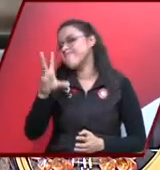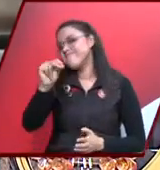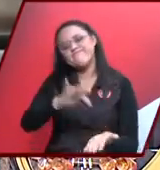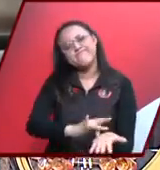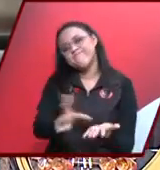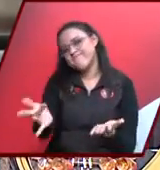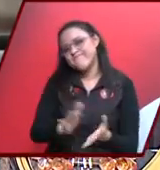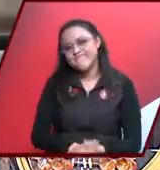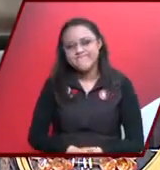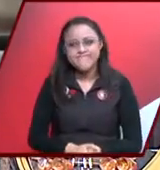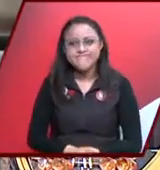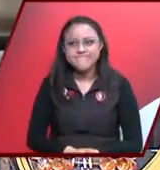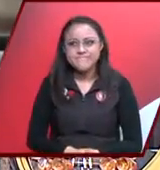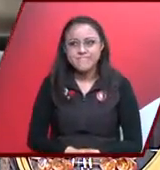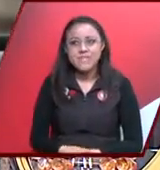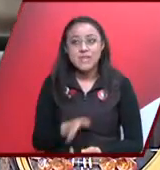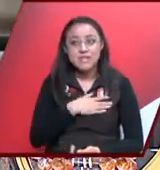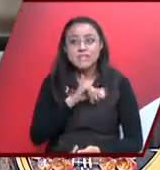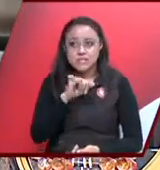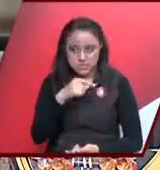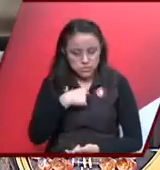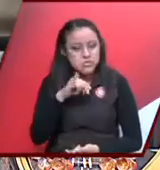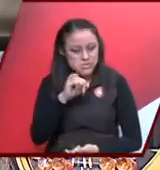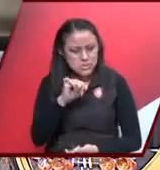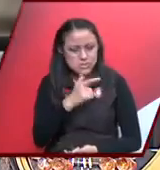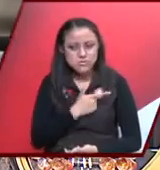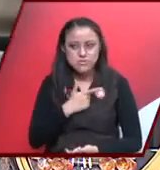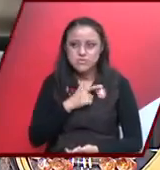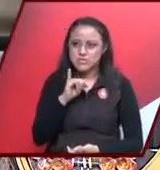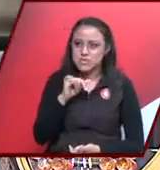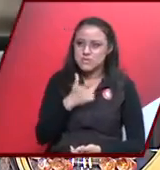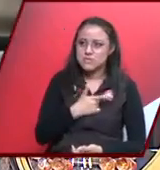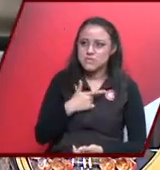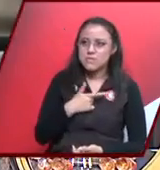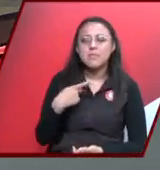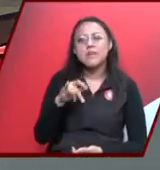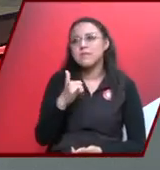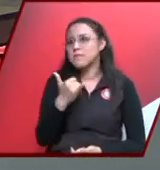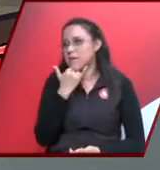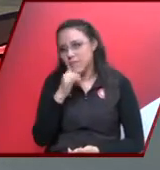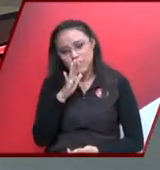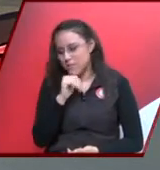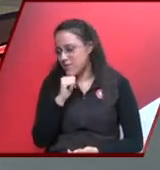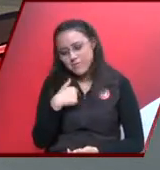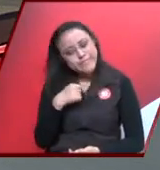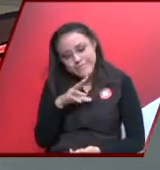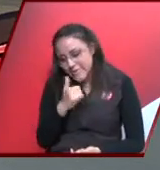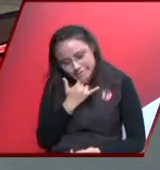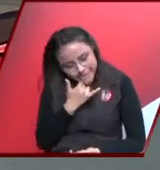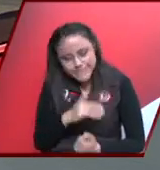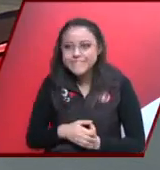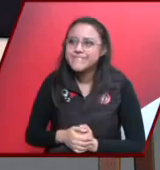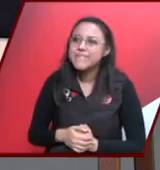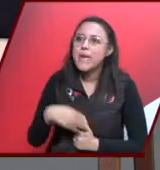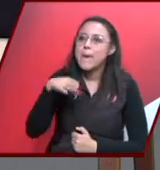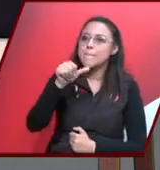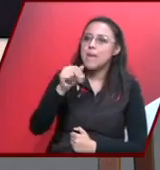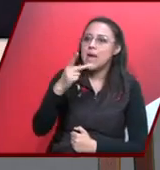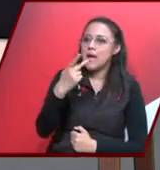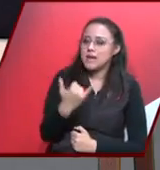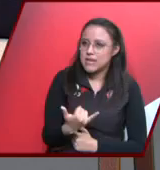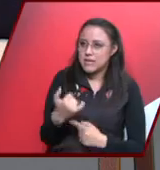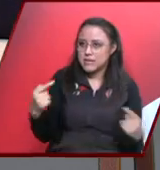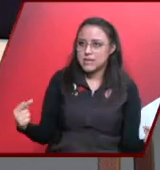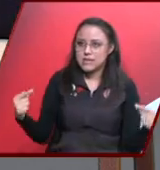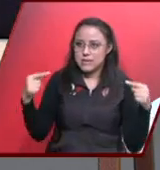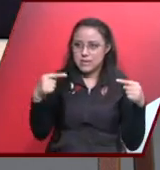gracias. Bueno, tú sí, ¿no? Yo sí, contra. Tampoco, no te nada. No me dejaría. Yo voy a platicar qué vamos a hacer. Manny Pacquiao, ¿quién quiere estar? Contra